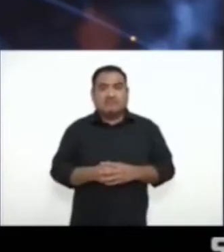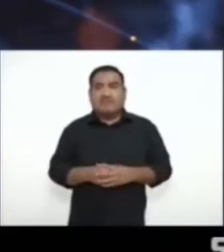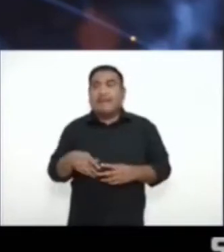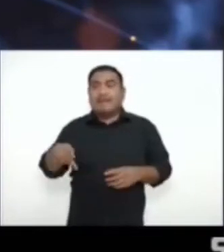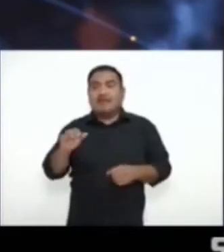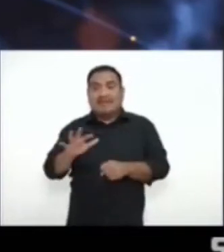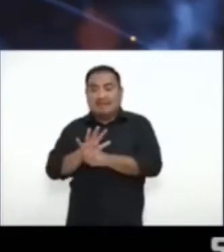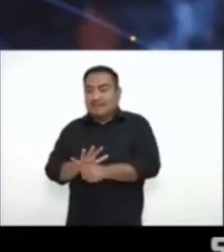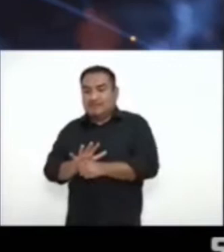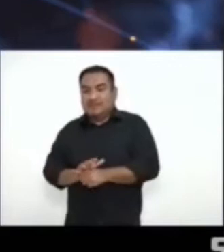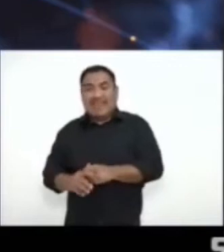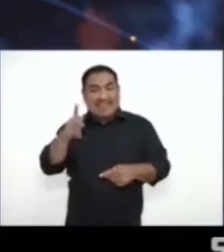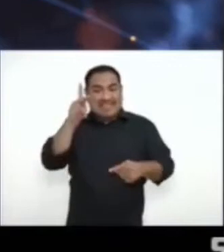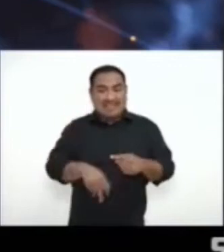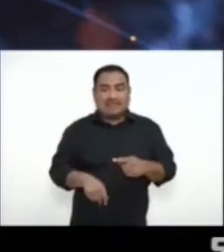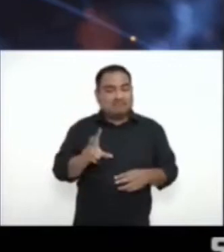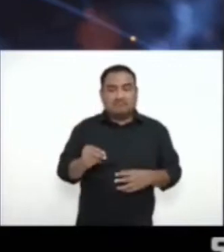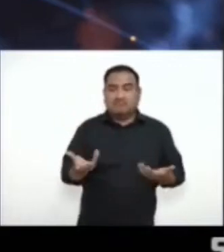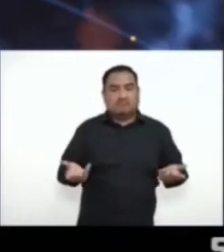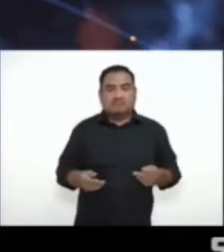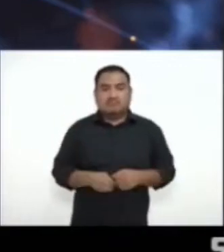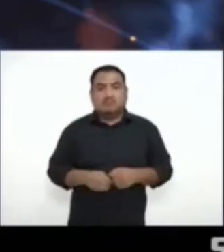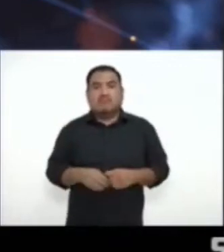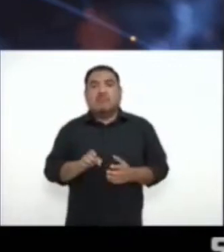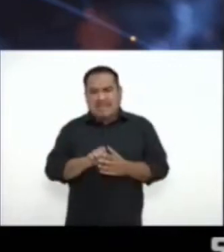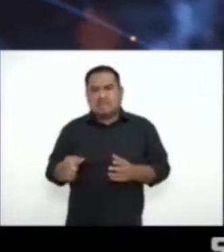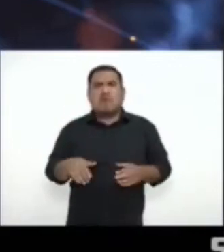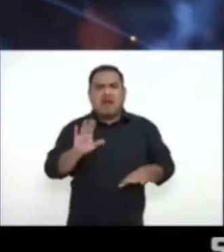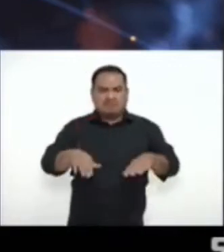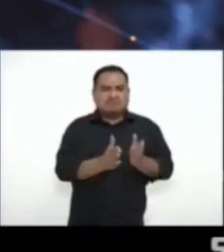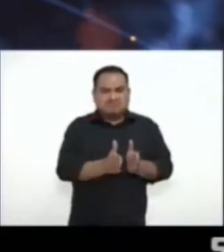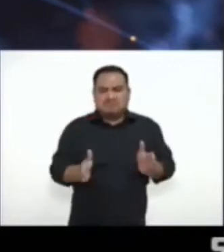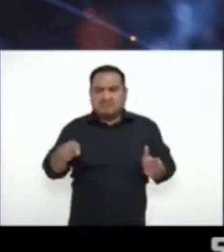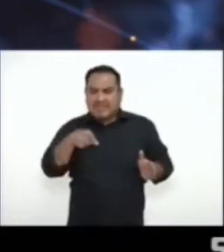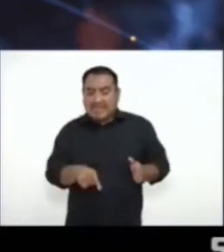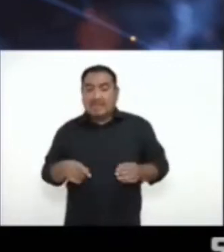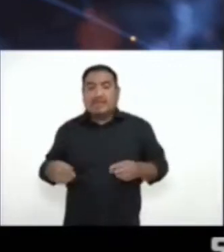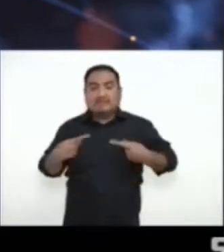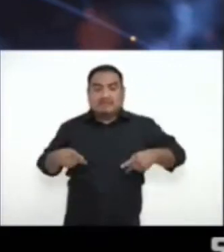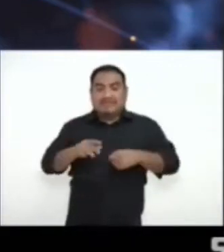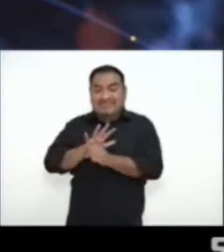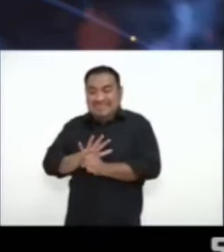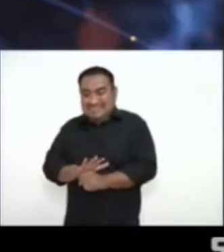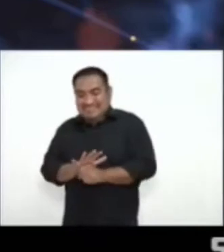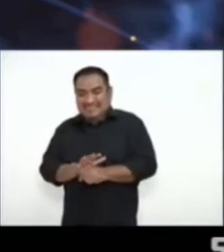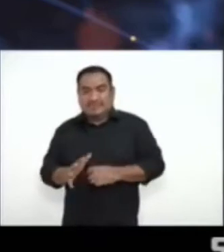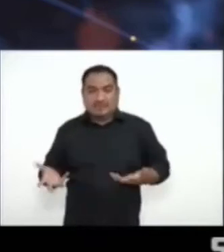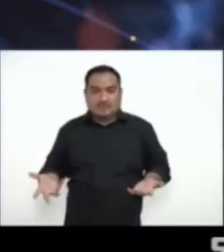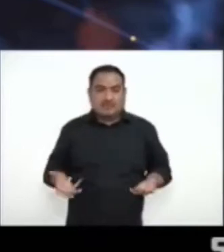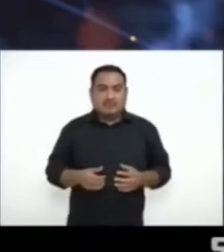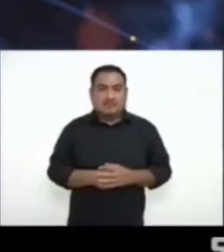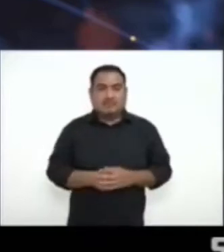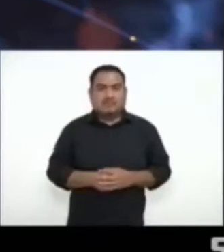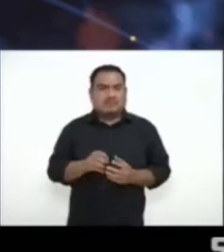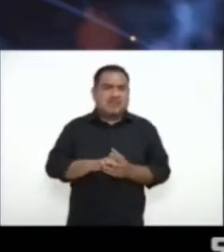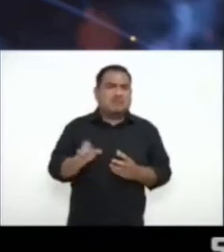el estrés. Una cosa es tener momentos de estrés que nos van a ayudar como a dar el salto, por ejemplo, hacer